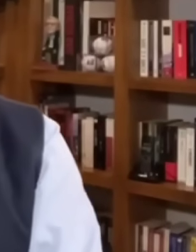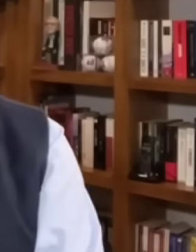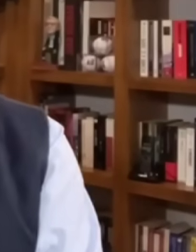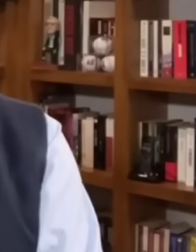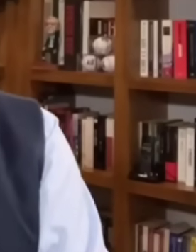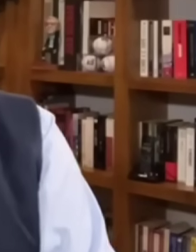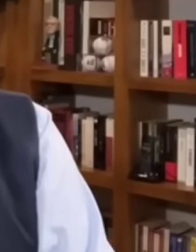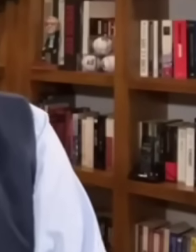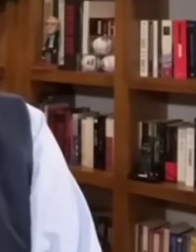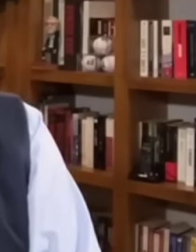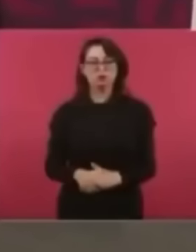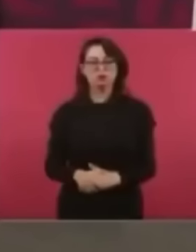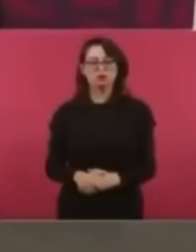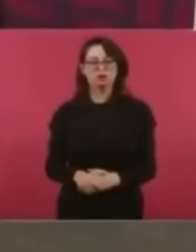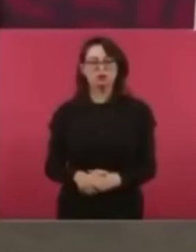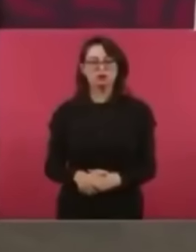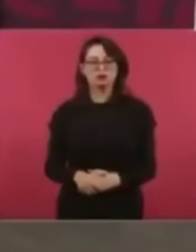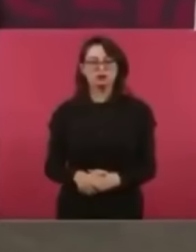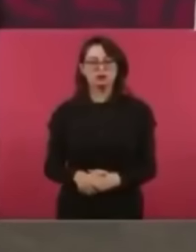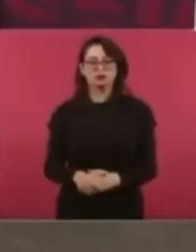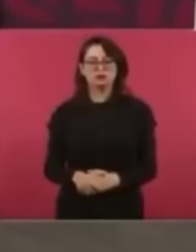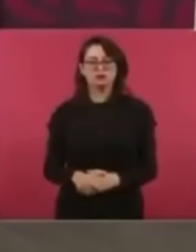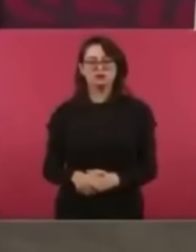a desayunar.